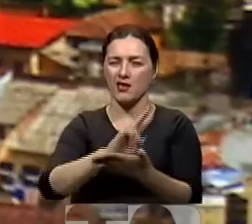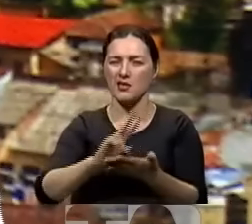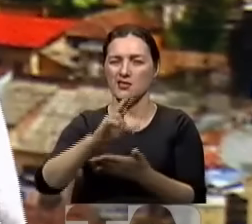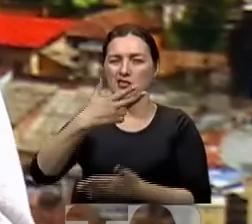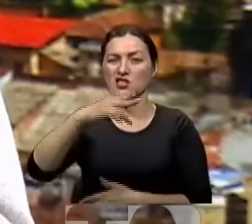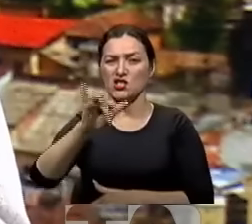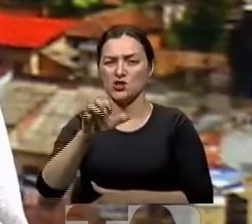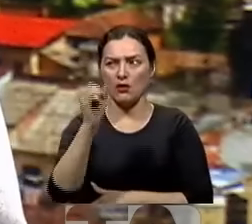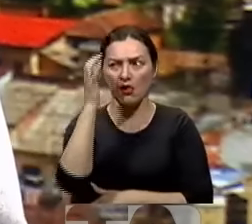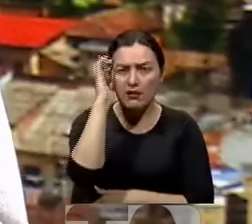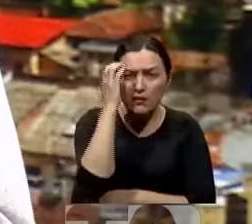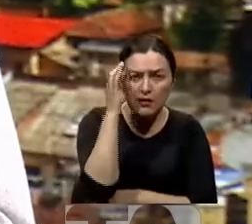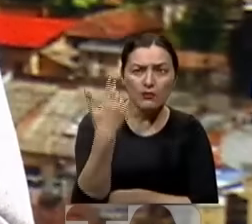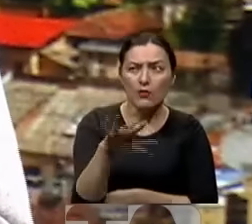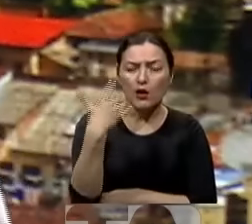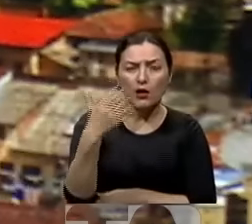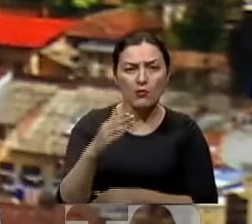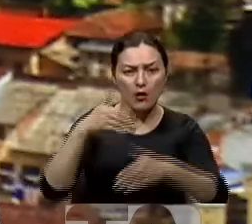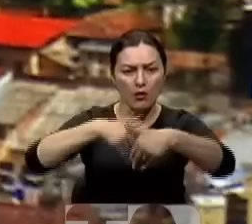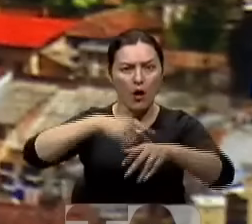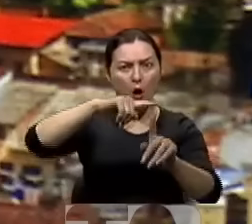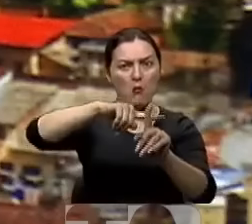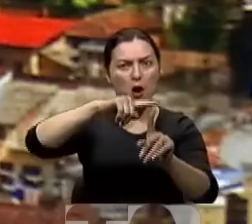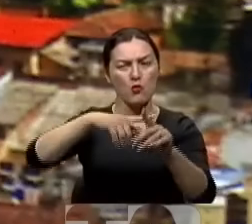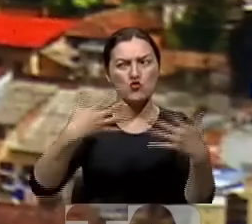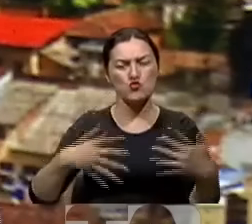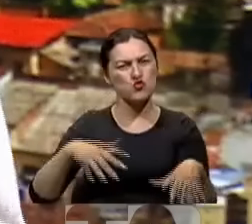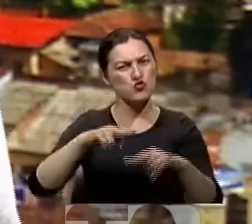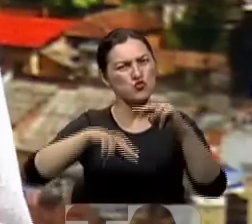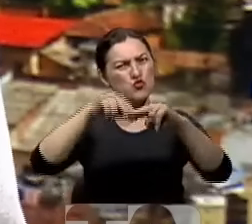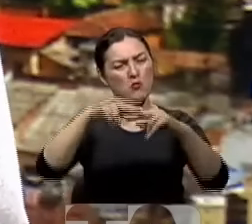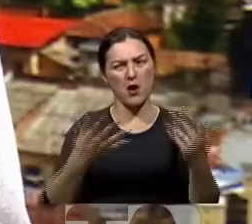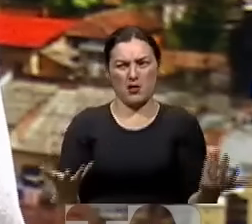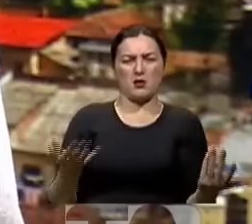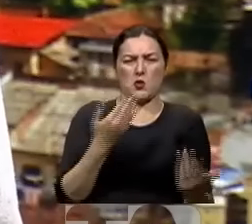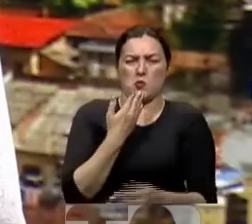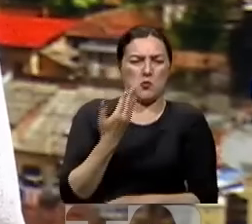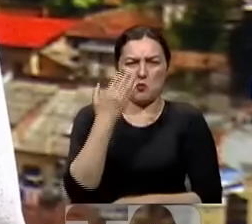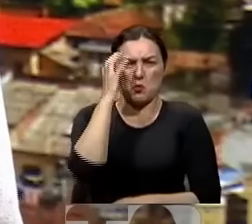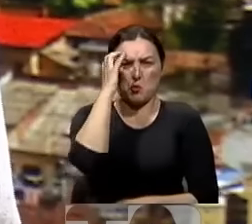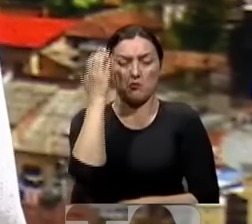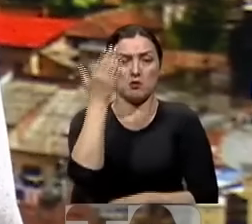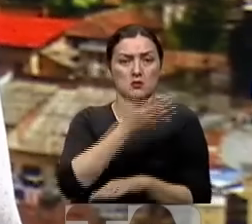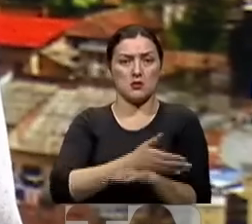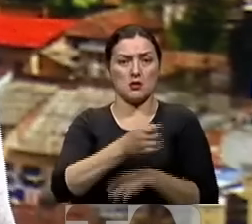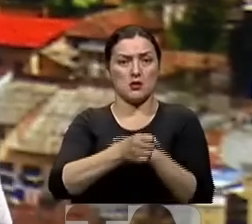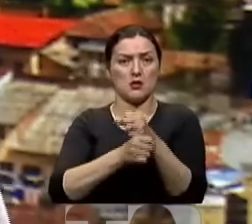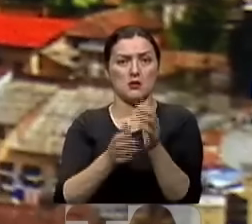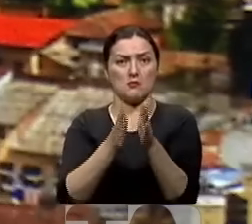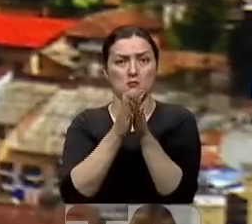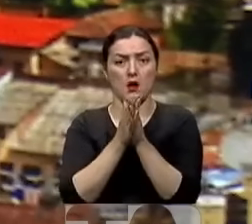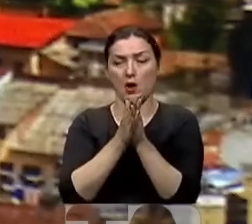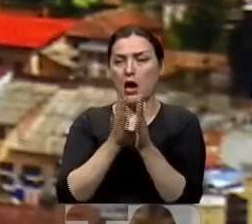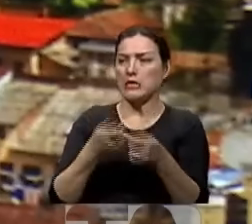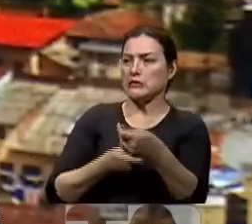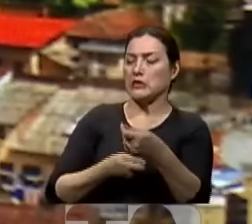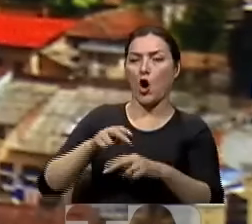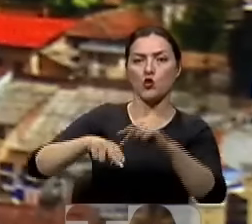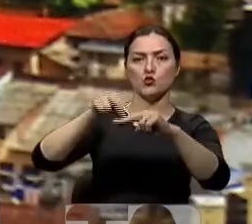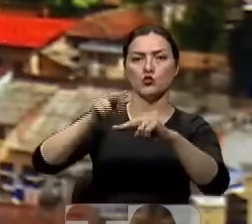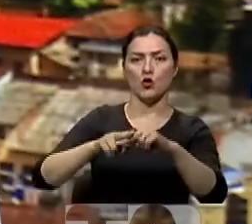la intención de construir un cementerio en esa zona residencial. Ellos aseguran que años anteriores la solicitud fue negada por